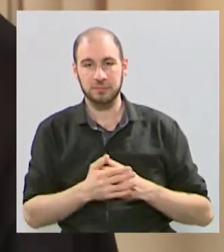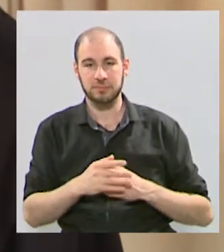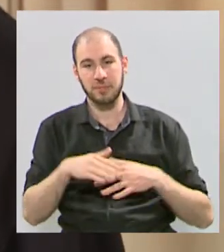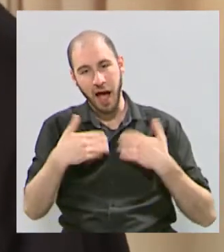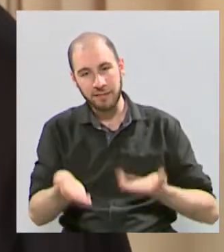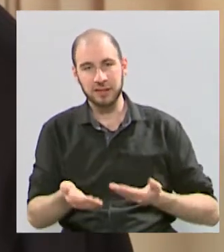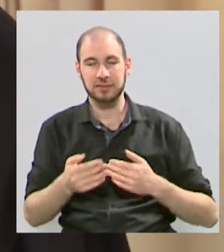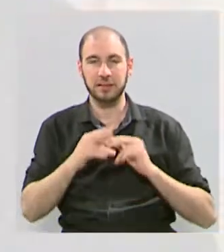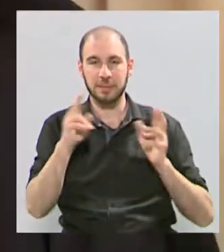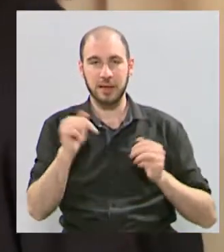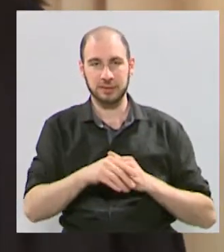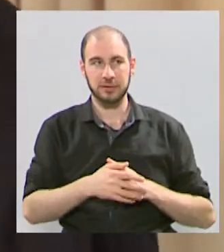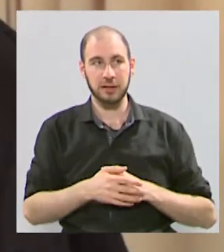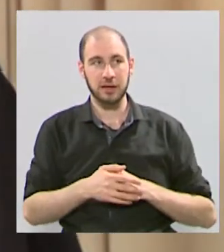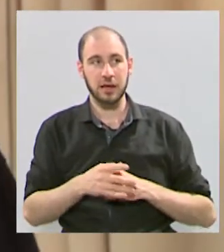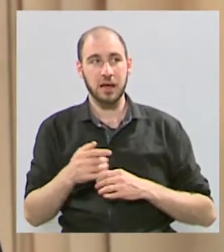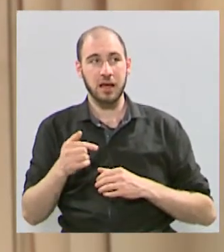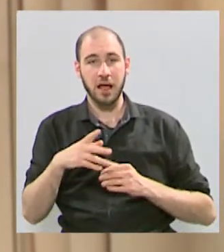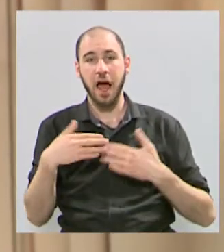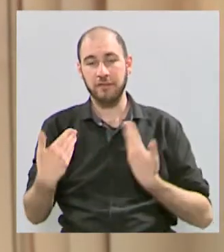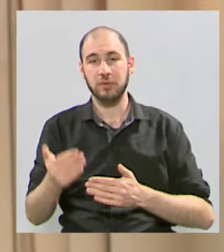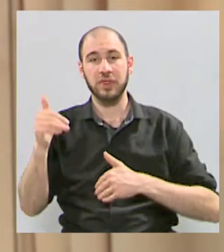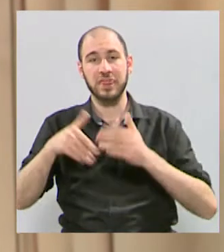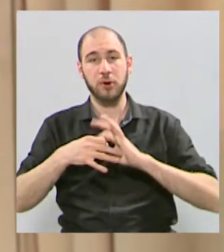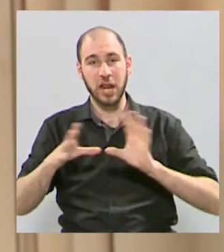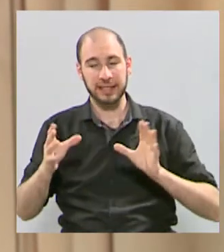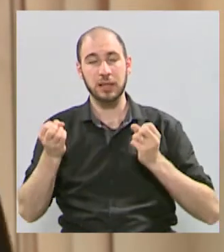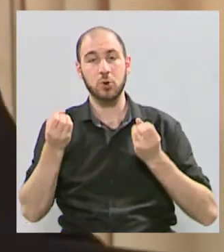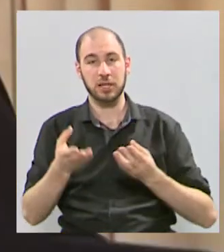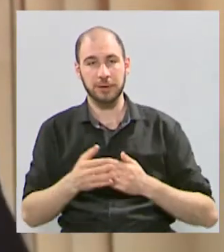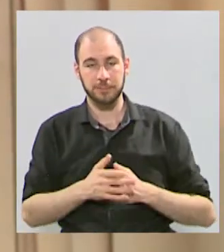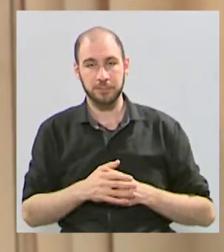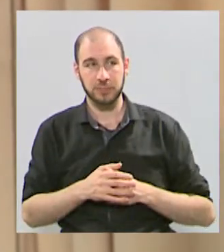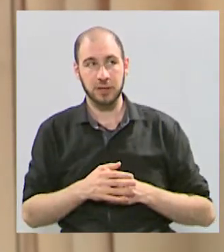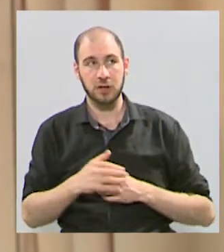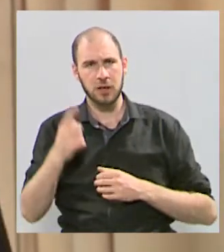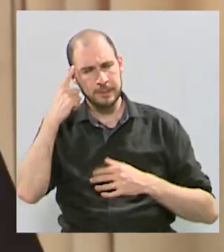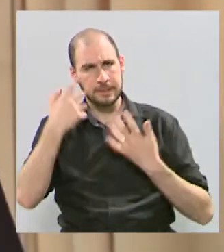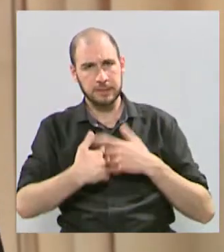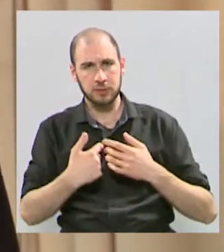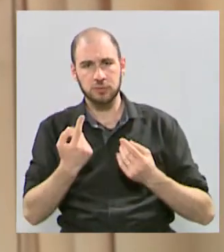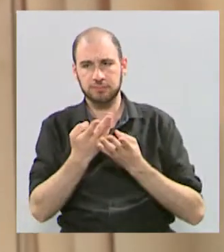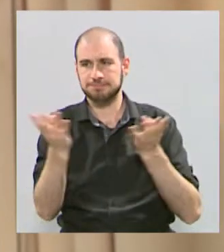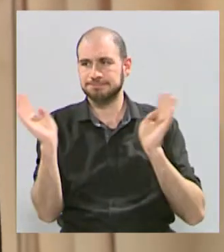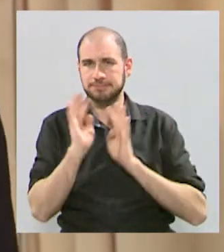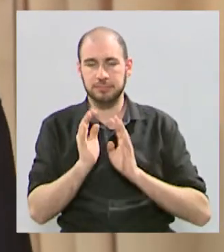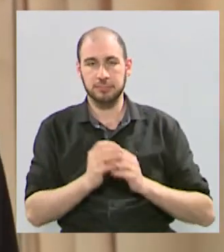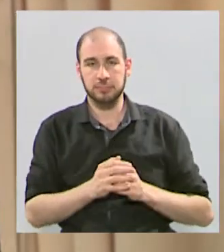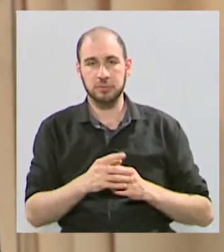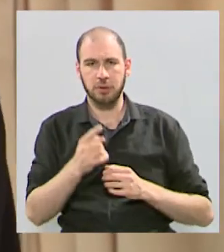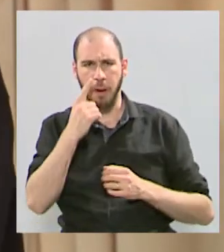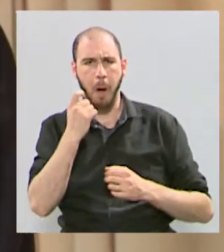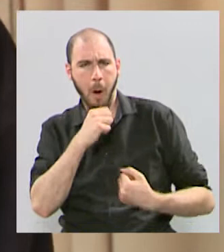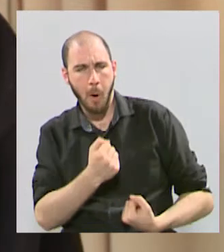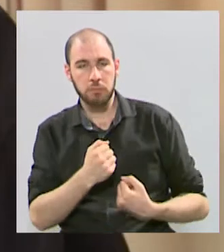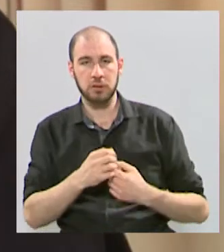pudiendo avanzar con respecto a eso. Por supuesto, creo que es un beneficio para la democracia porque además, si nos paremos a pensar, estamos rodeados de machismo,